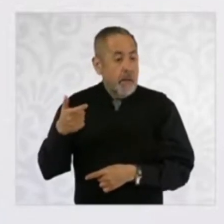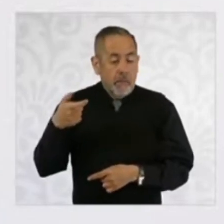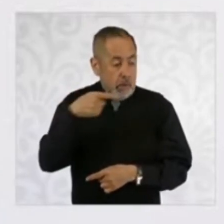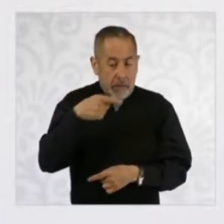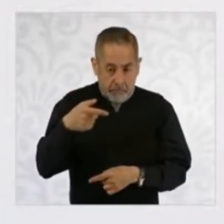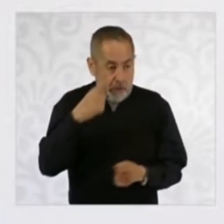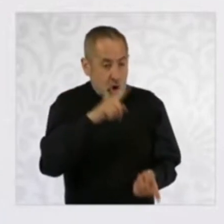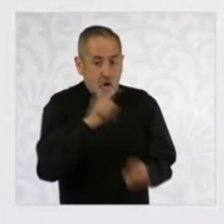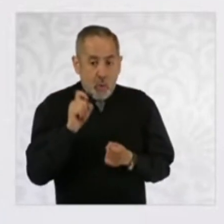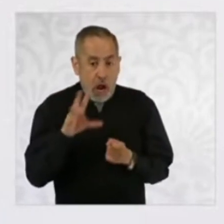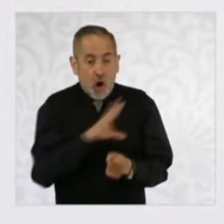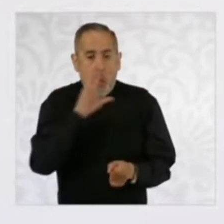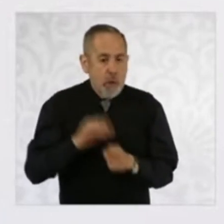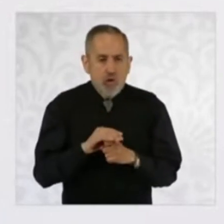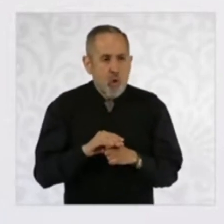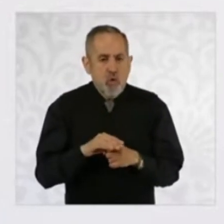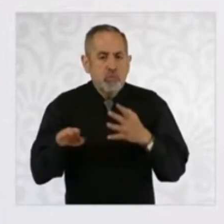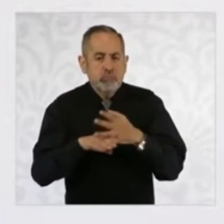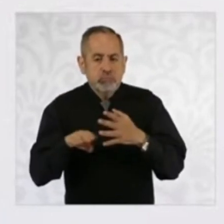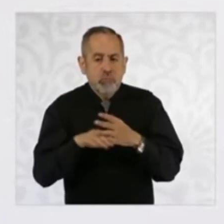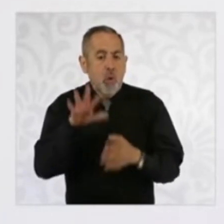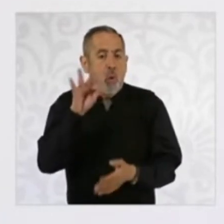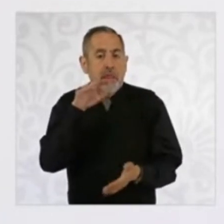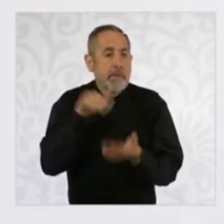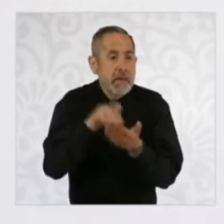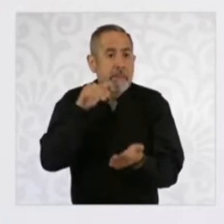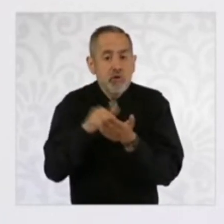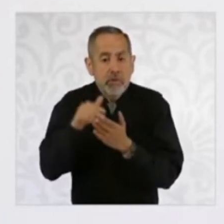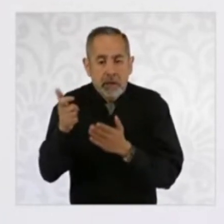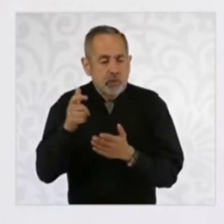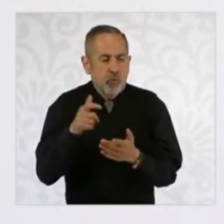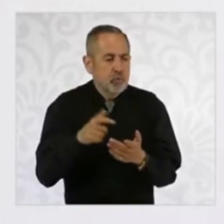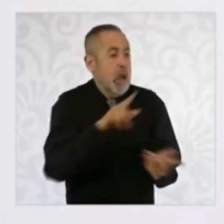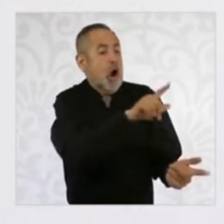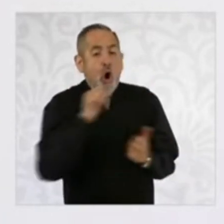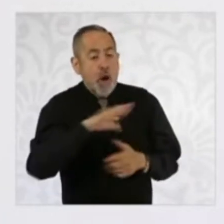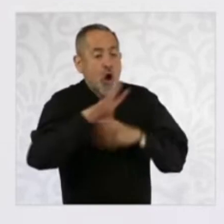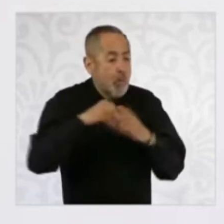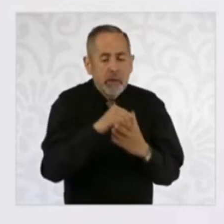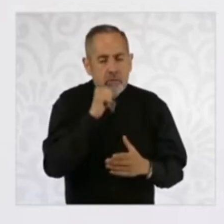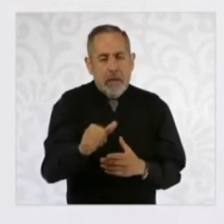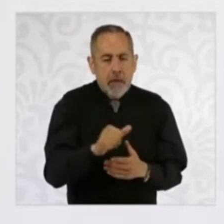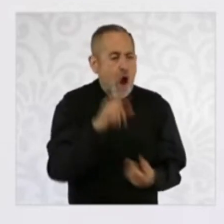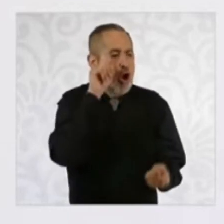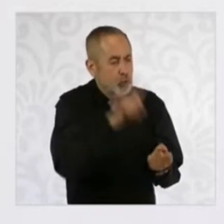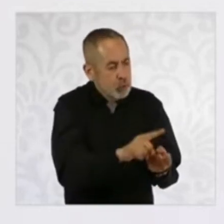eléctricas en alrededor de 40,000 millones de pesos.